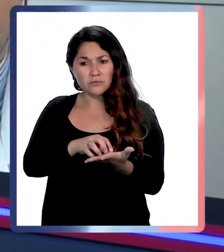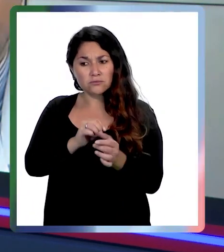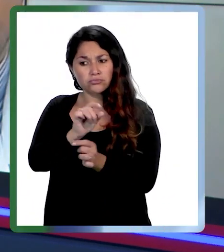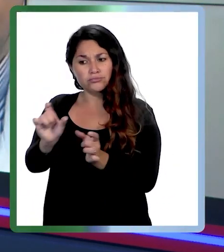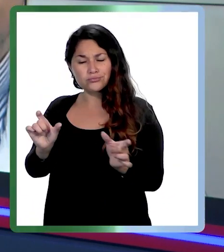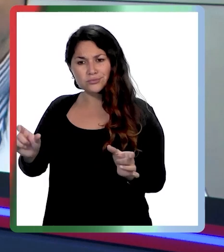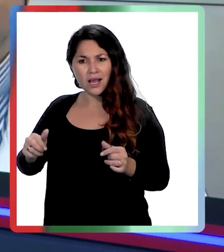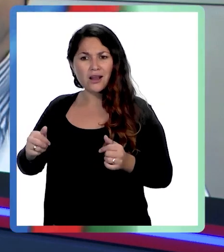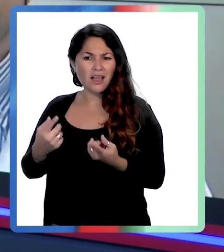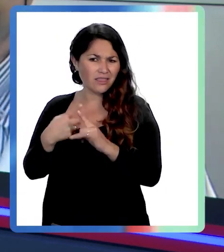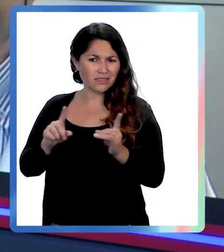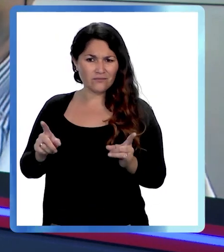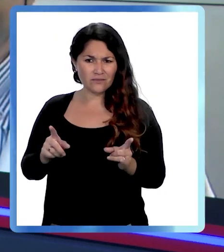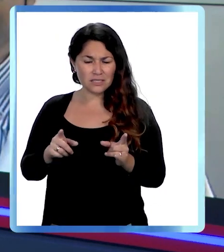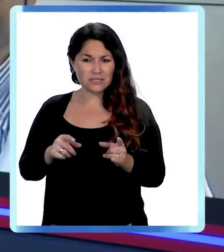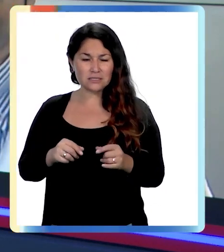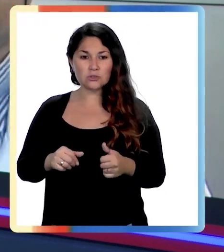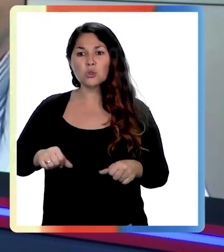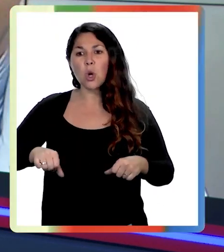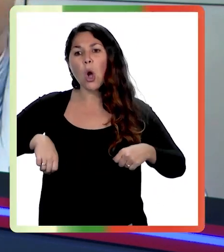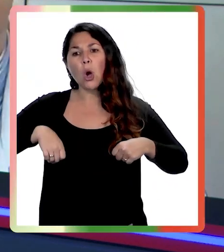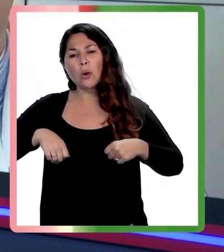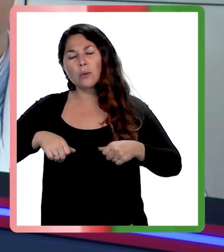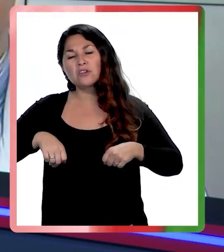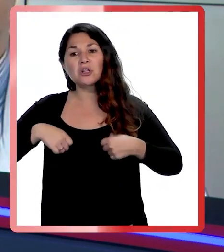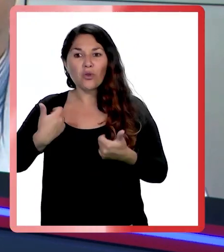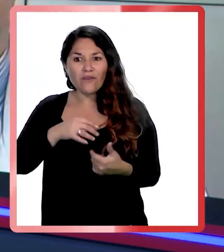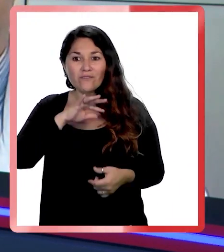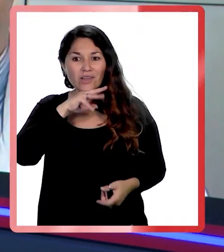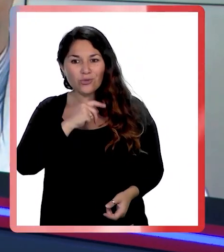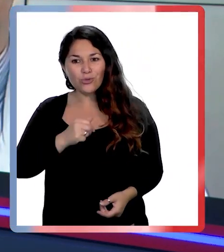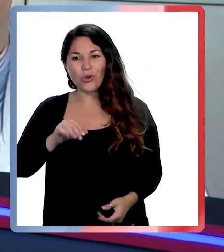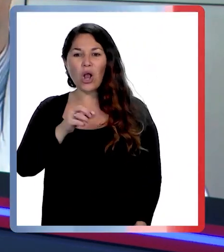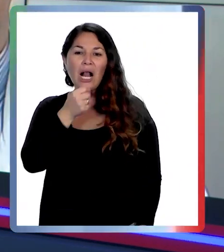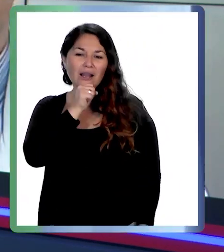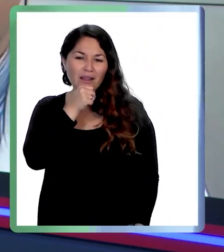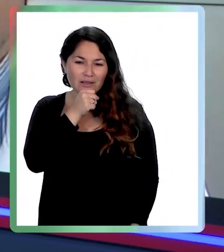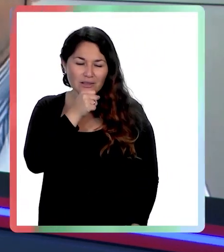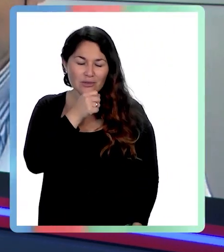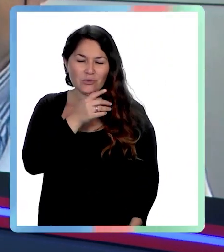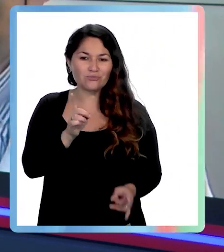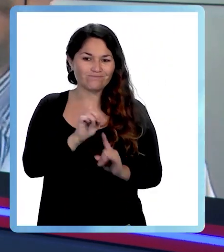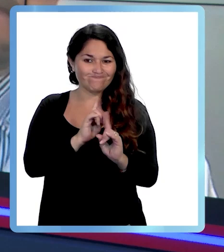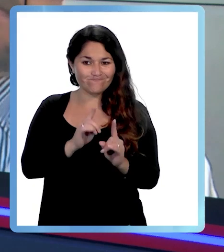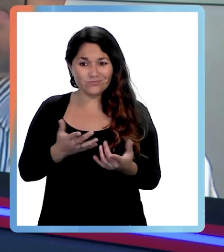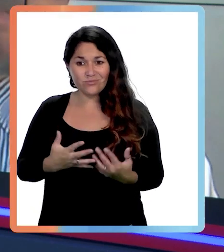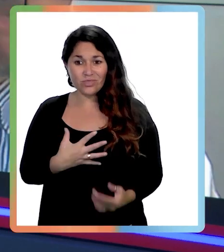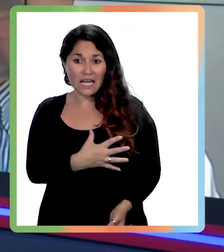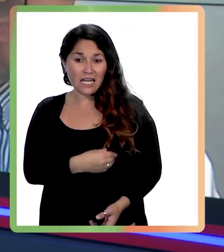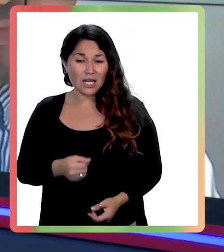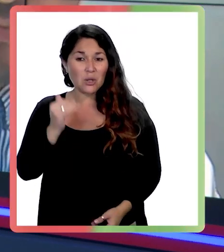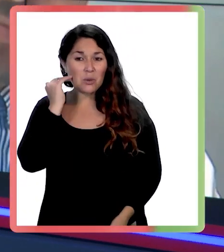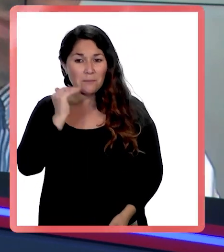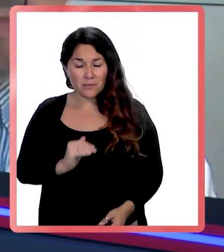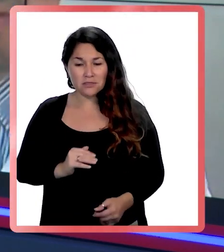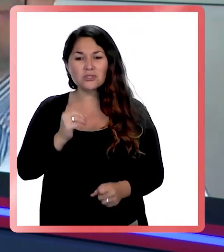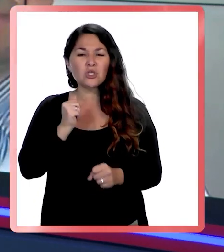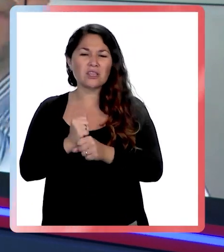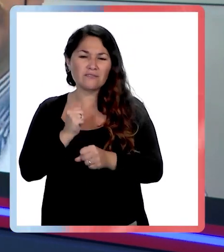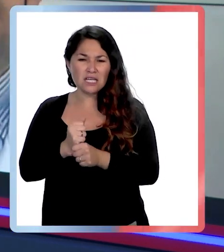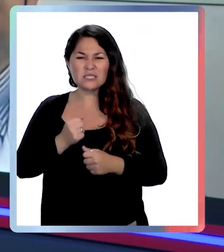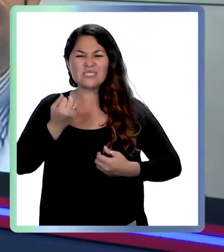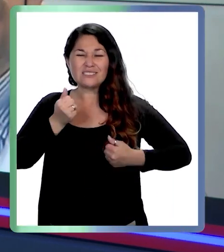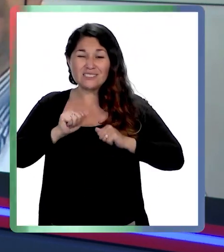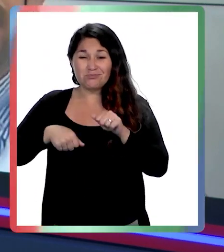está en una etapa distinta, muchas veces con hijos pequeños, en una etapa donde están trabajando mucho, también